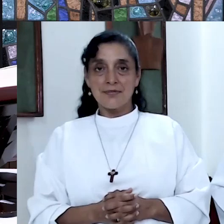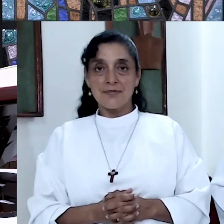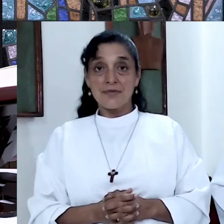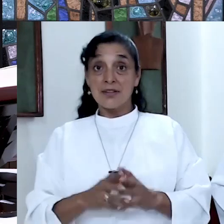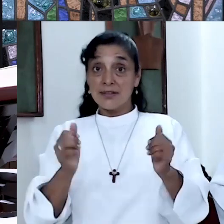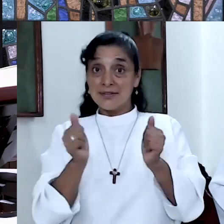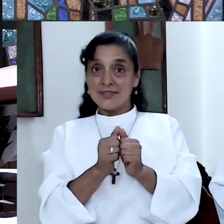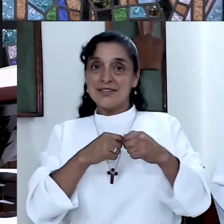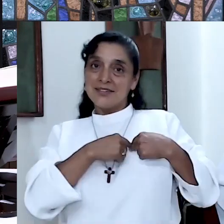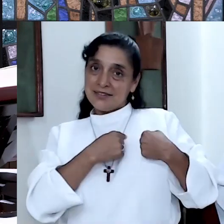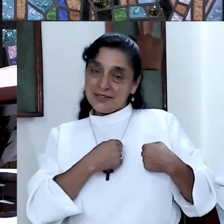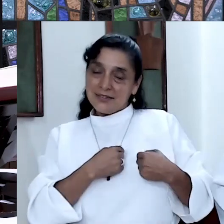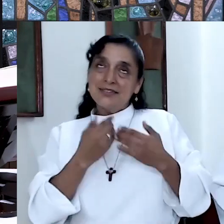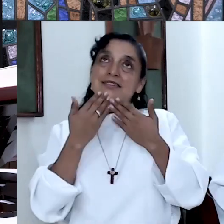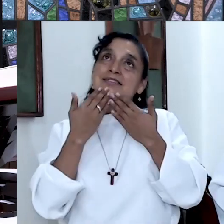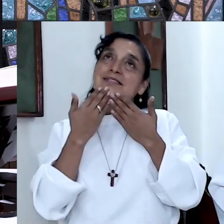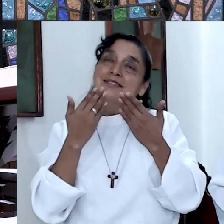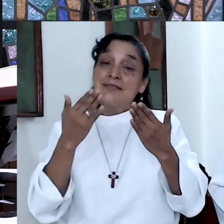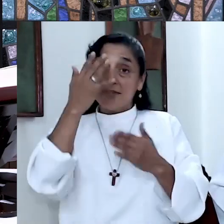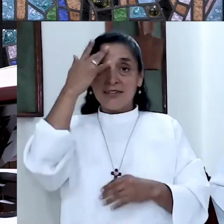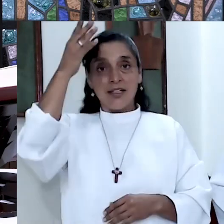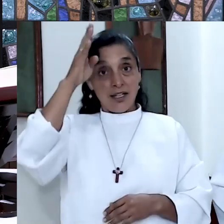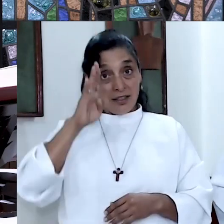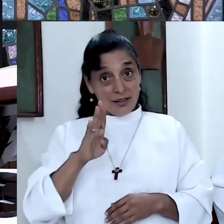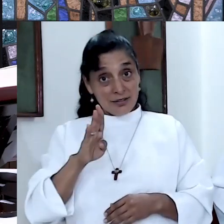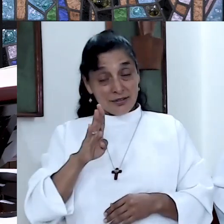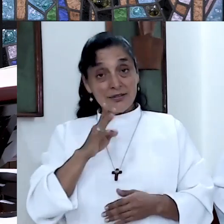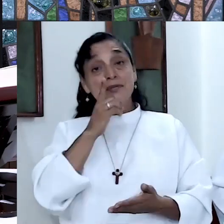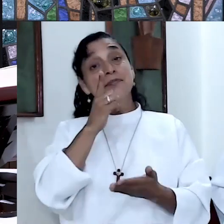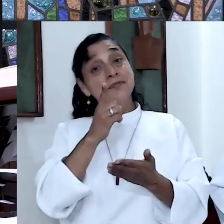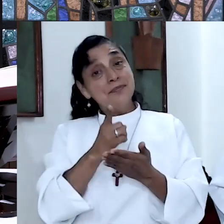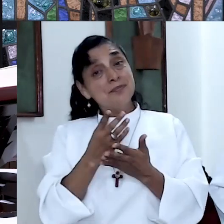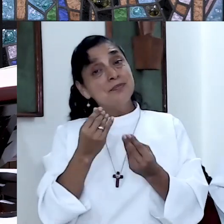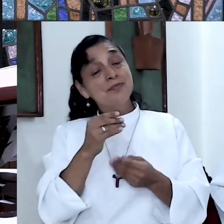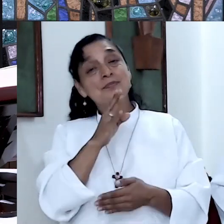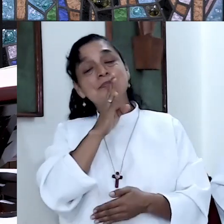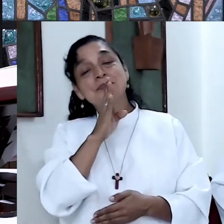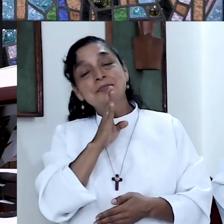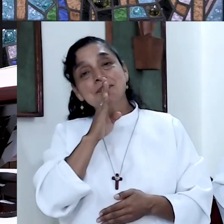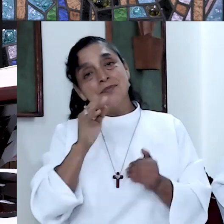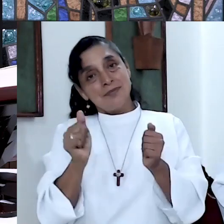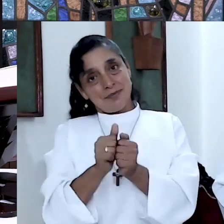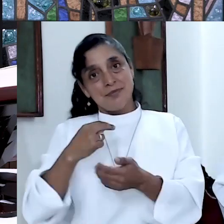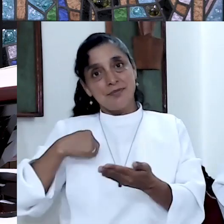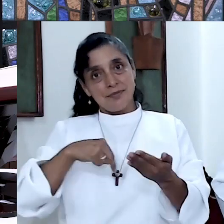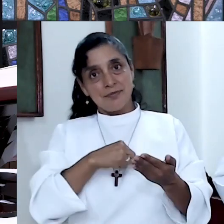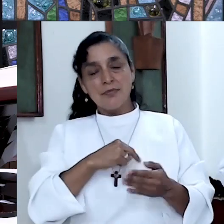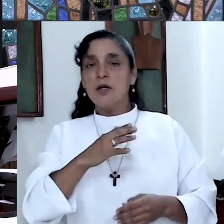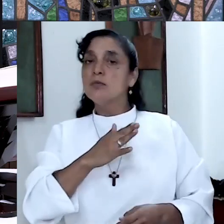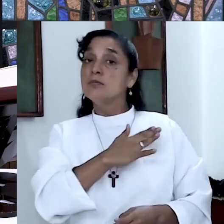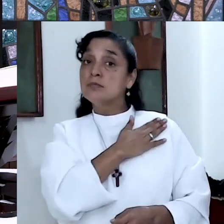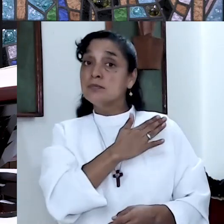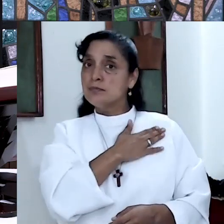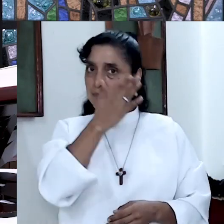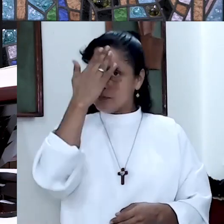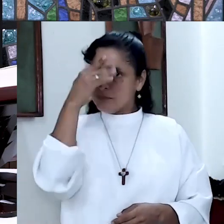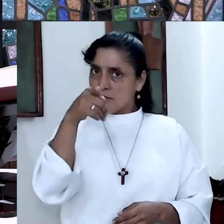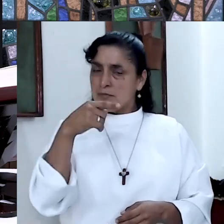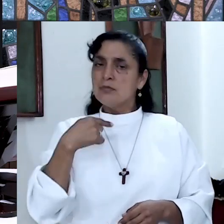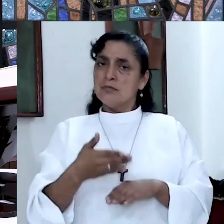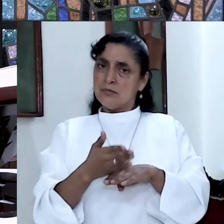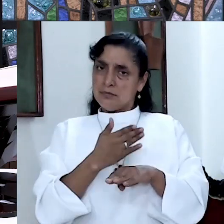Con un corazón agradecido porque Dios es paciente con nosotros, confía en que podemos